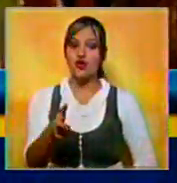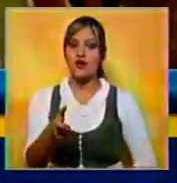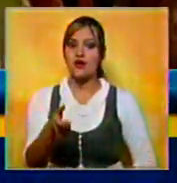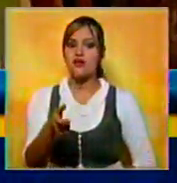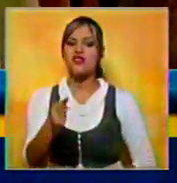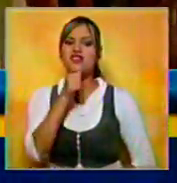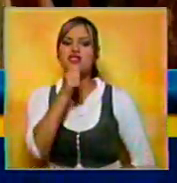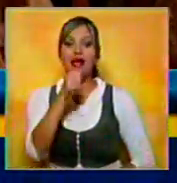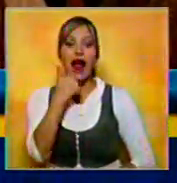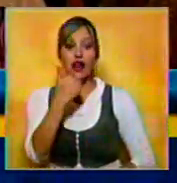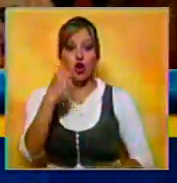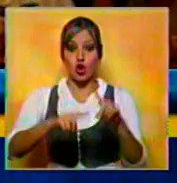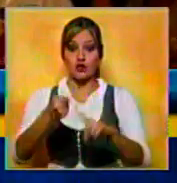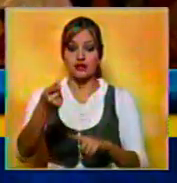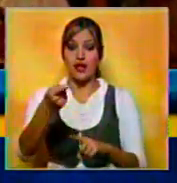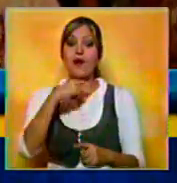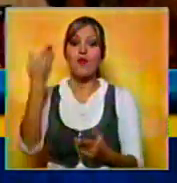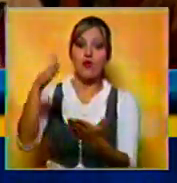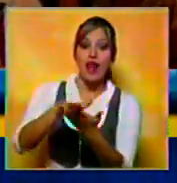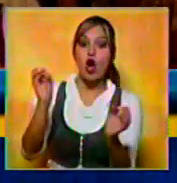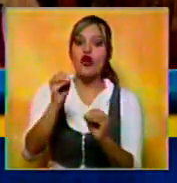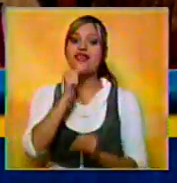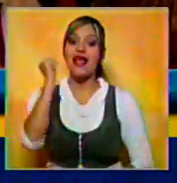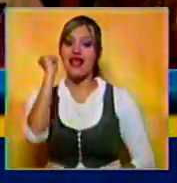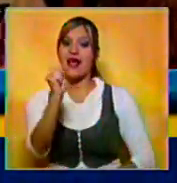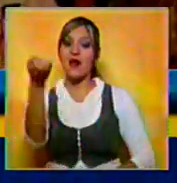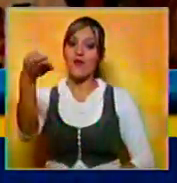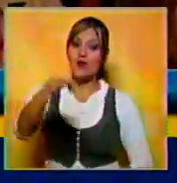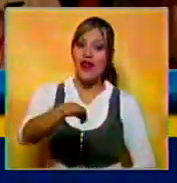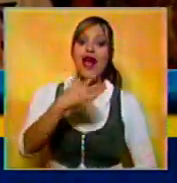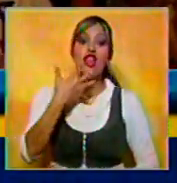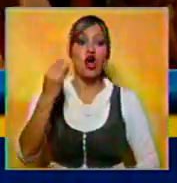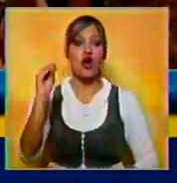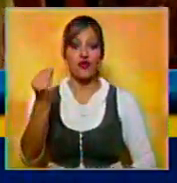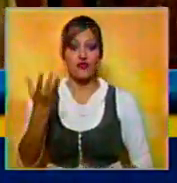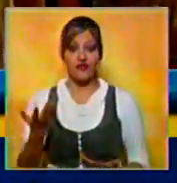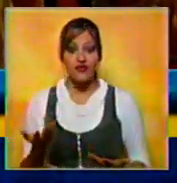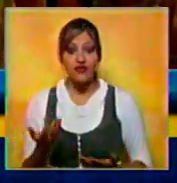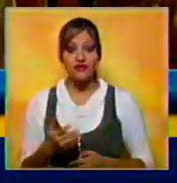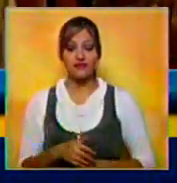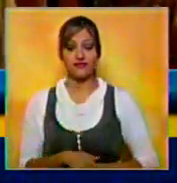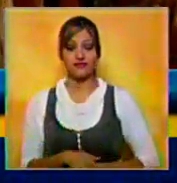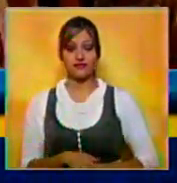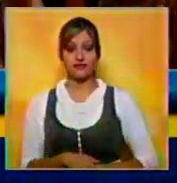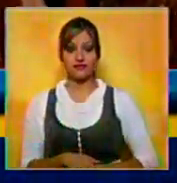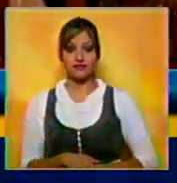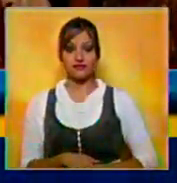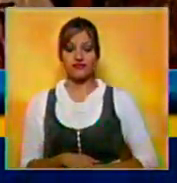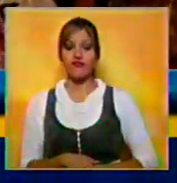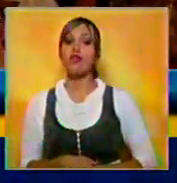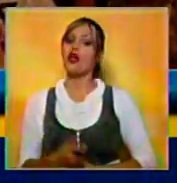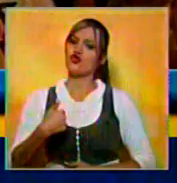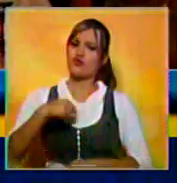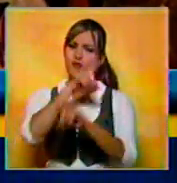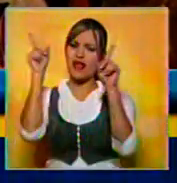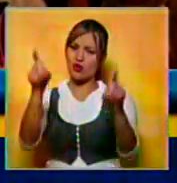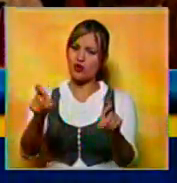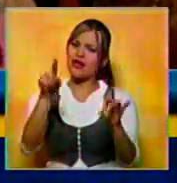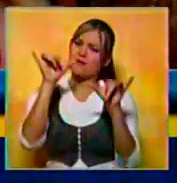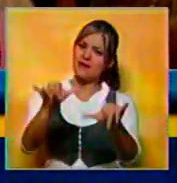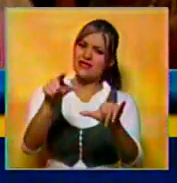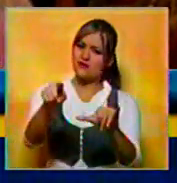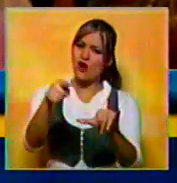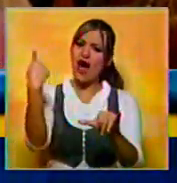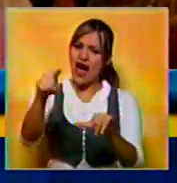caen Quiénes son los a los que Asesinan son a los jóvenes y uno se pregunta Y estos que